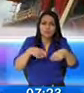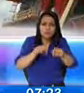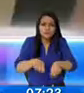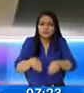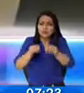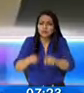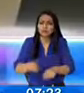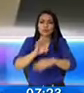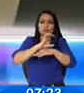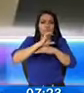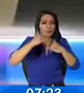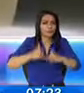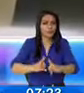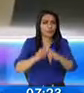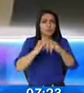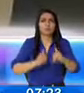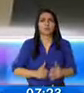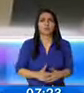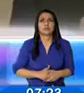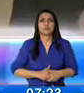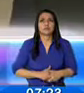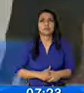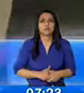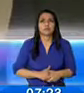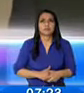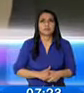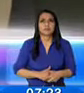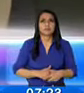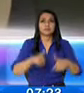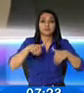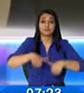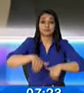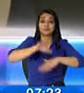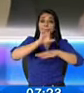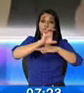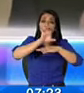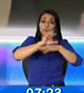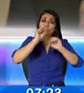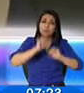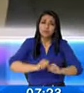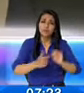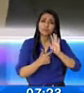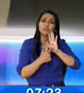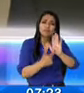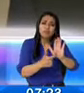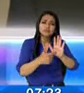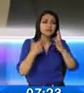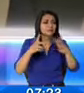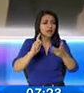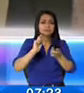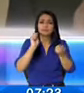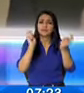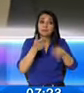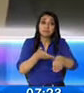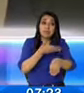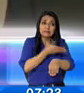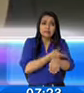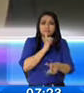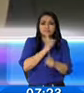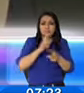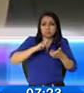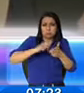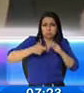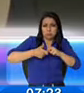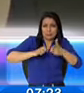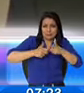en el país. Claro, queremos en el Ecuador nosotros poder demostrar que aquí está una compañía que